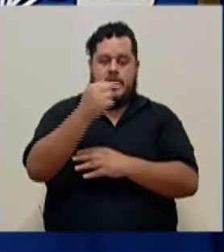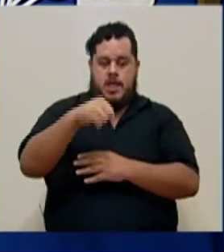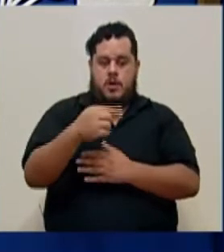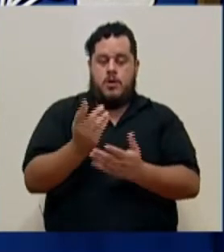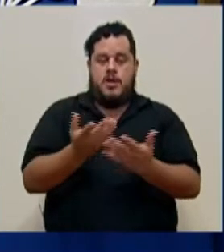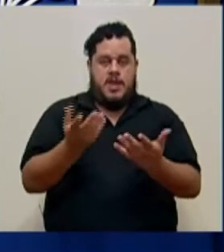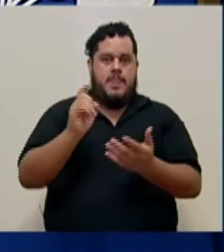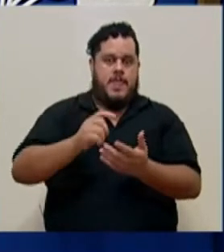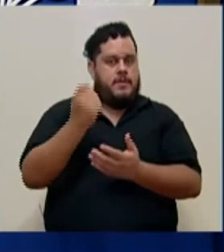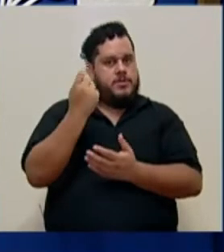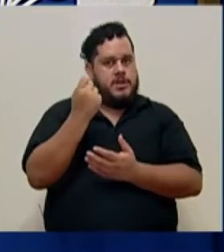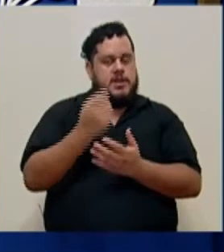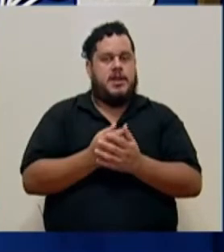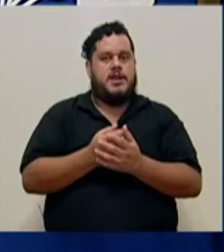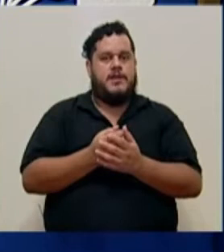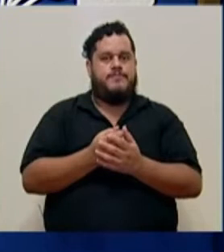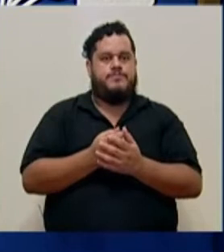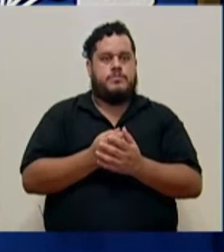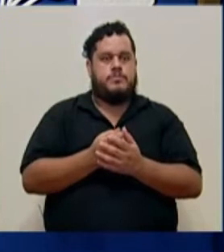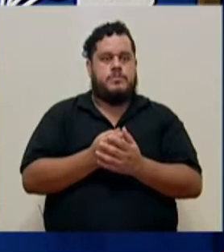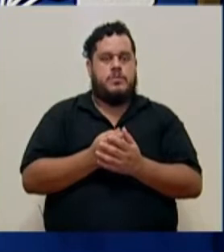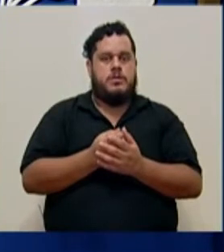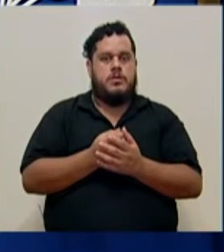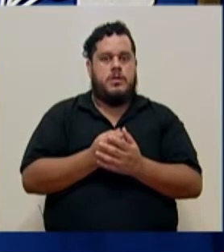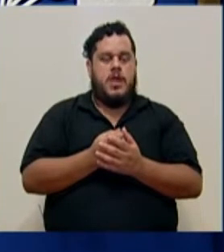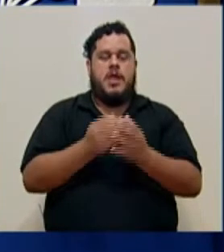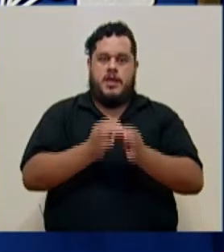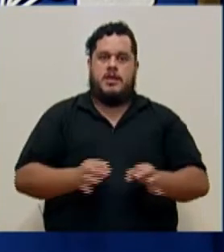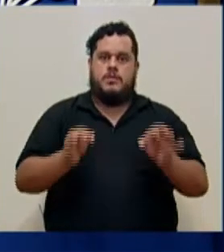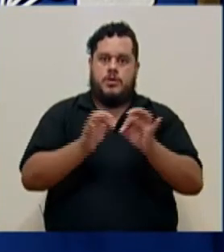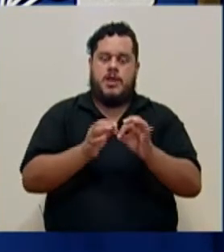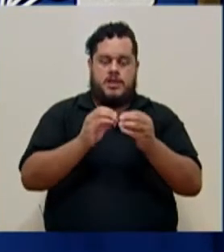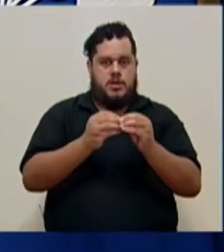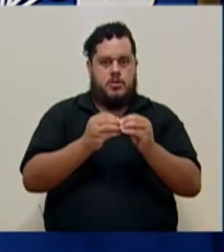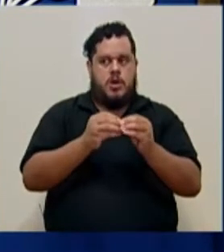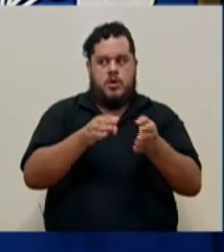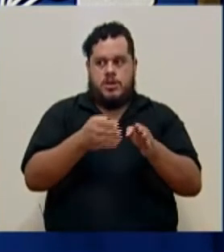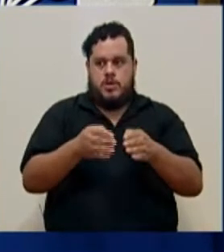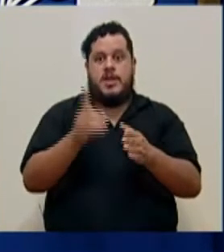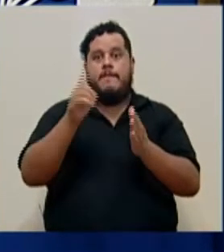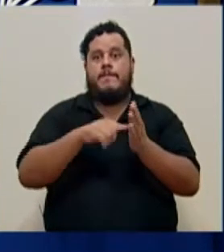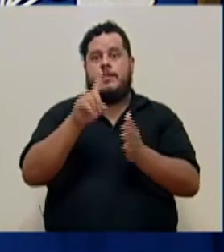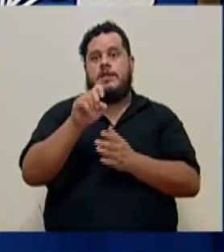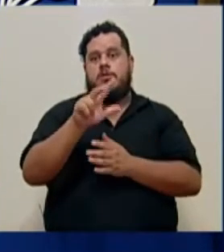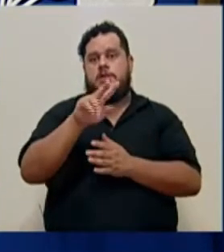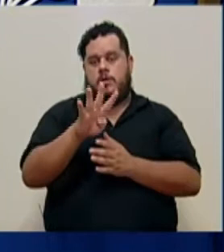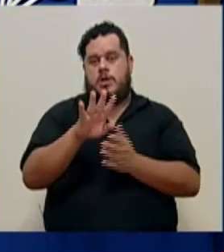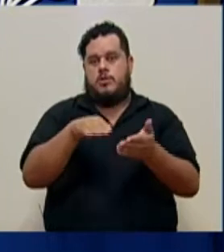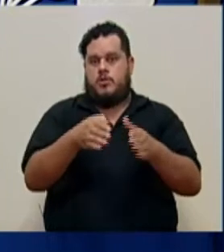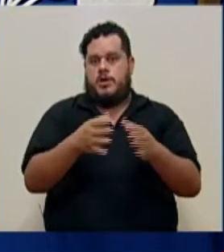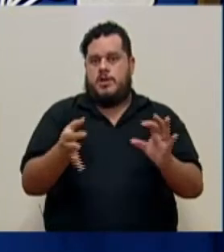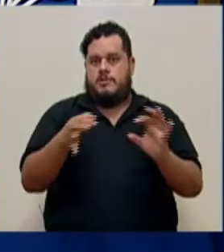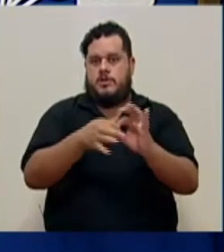que comprender que ante la importante cantidad de decesos, ya 1.134 decesos